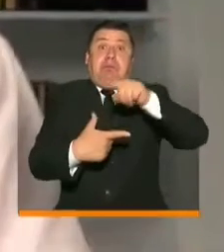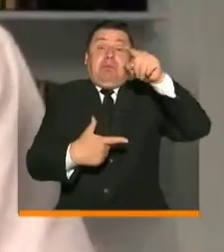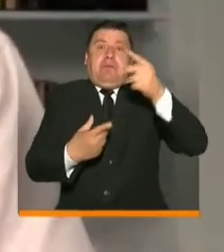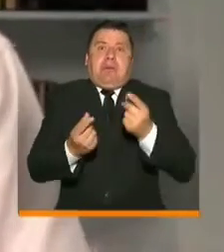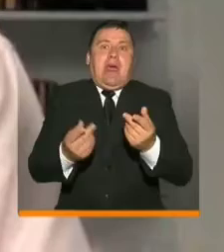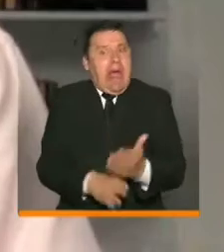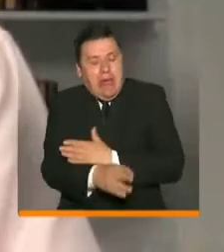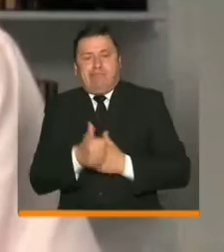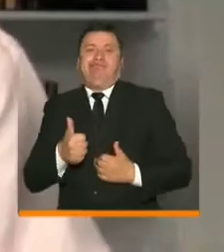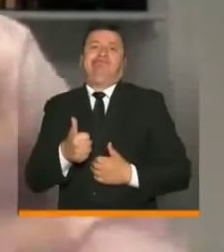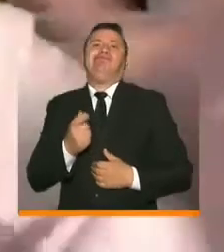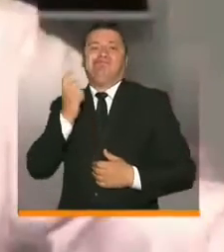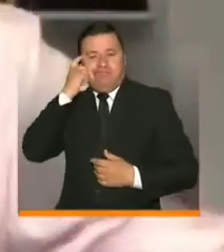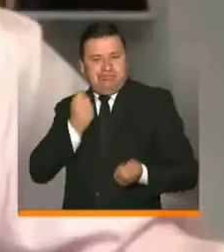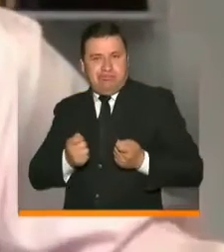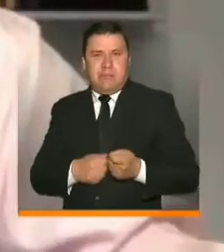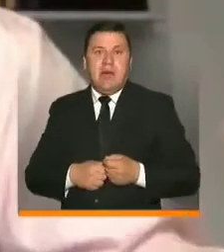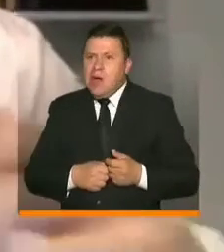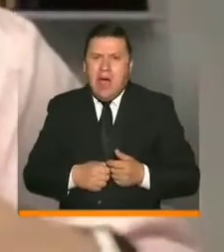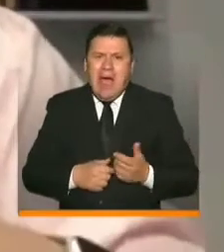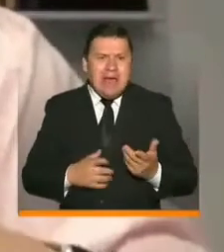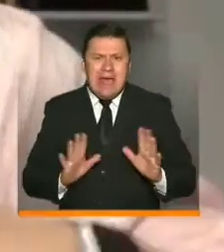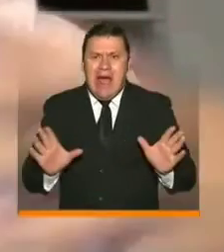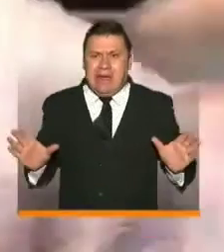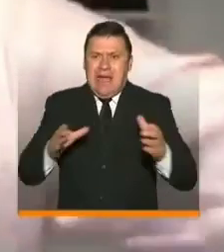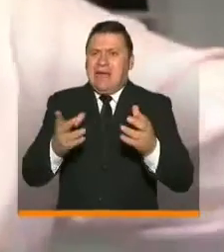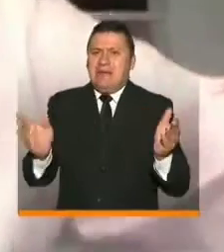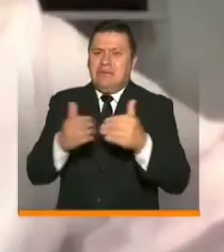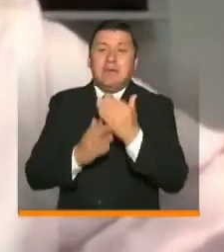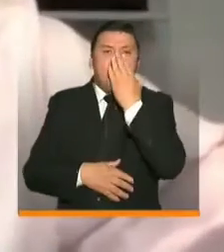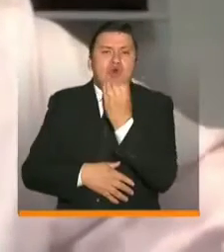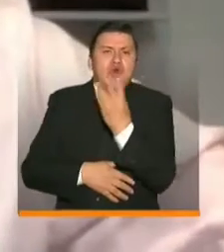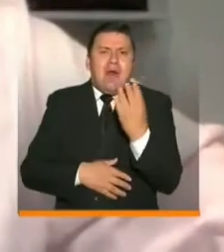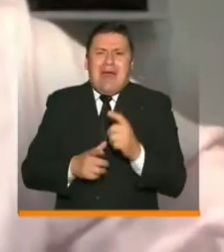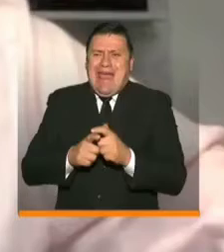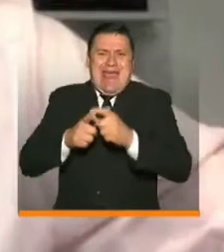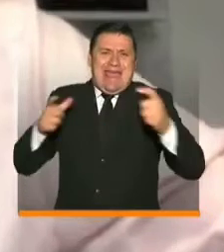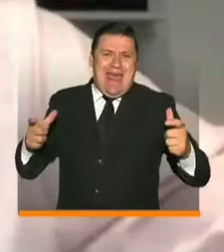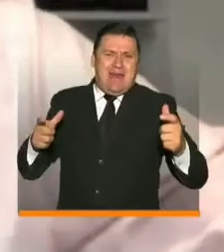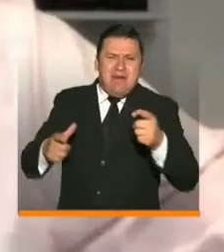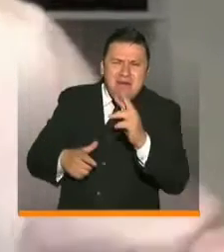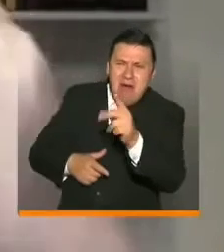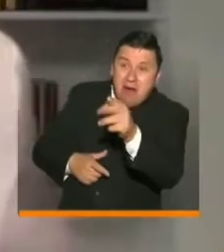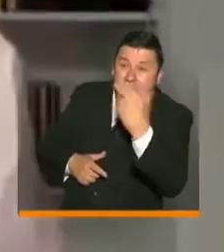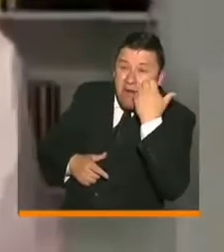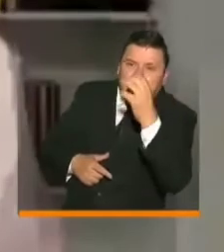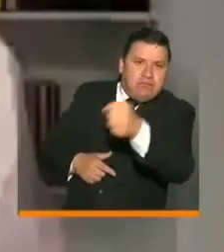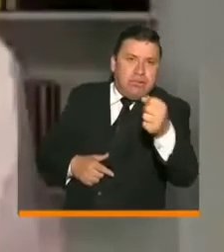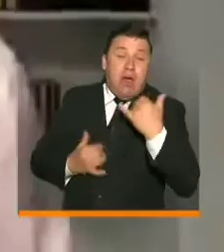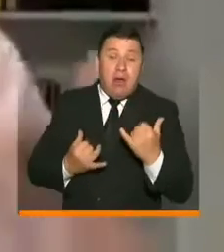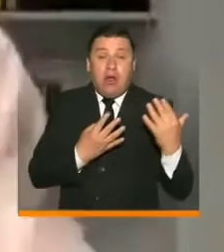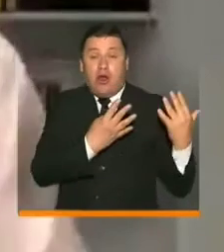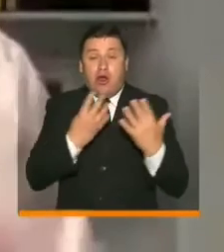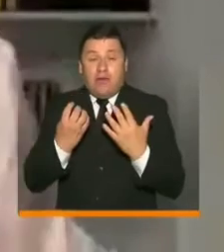exponencialmente. Entonces ahí lo que hicimos fue hacer ese cerco epidemiológico y cogimos un número muy grande también de sospechosos. Nosotros en marzo teníamos